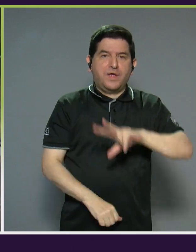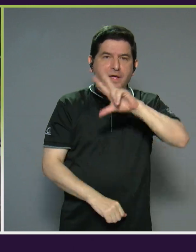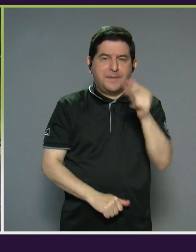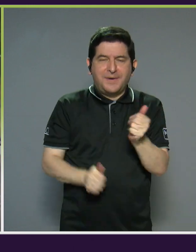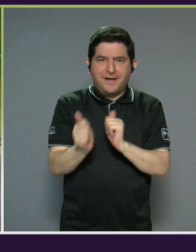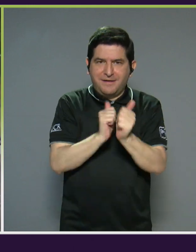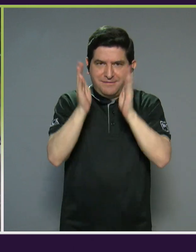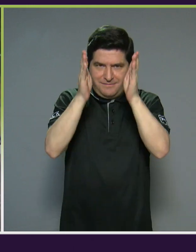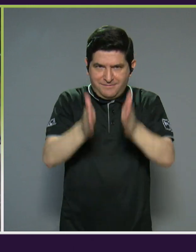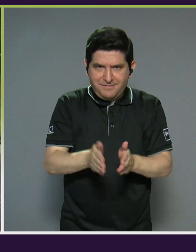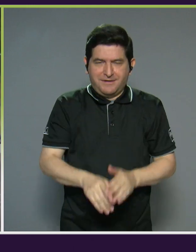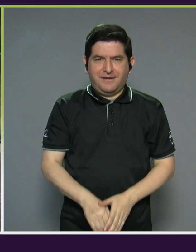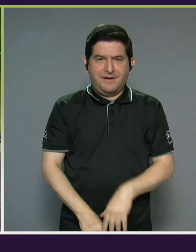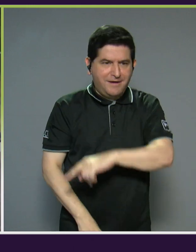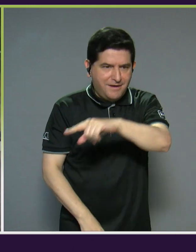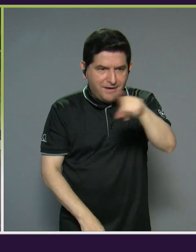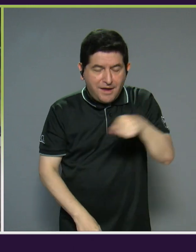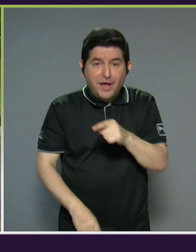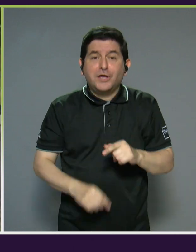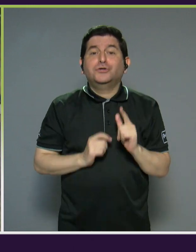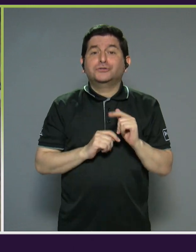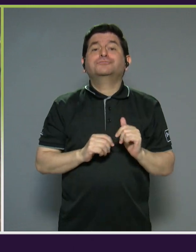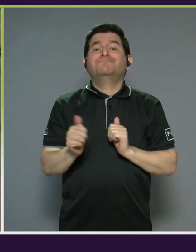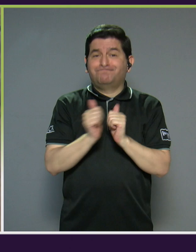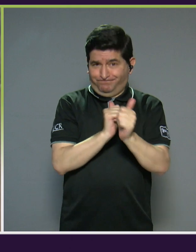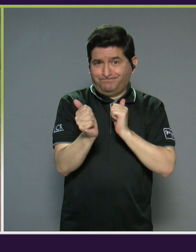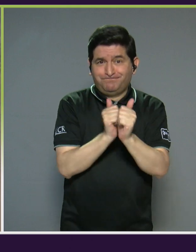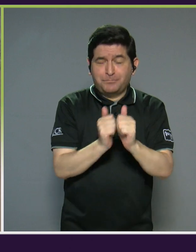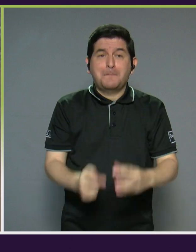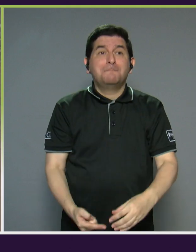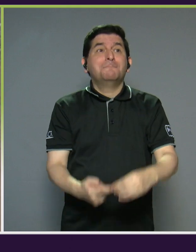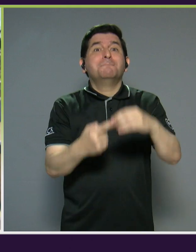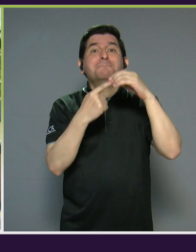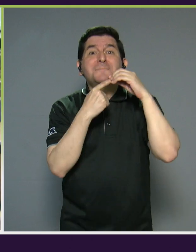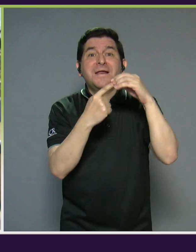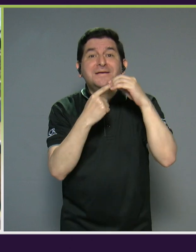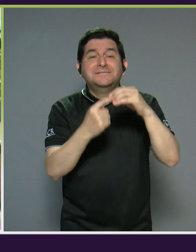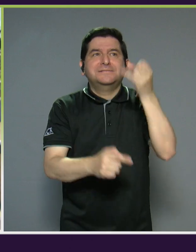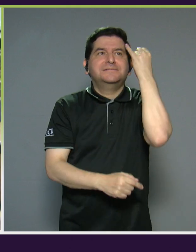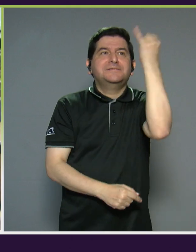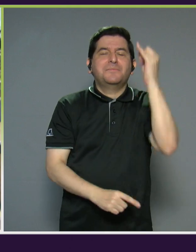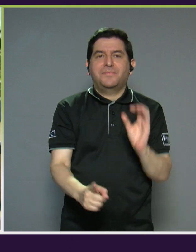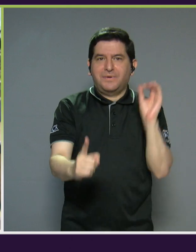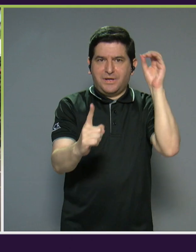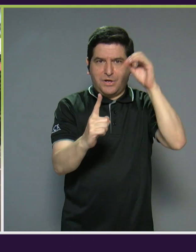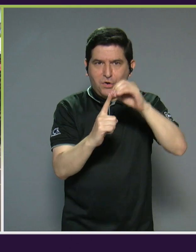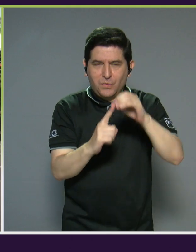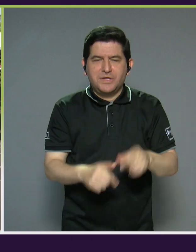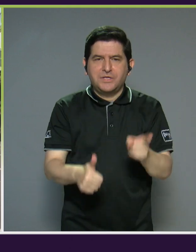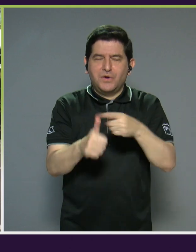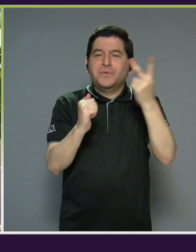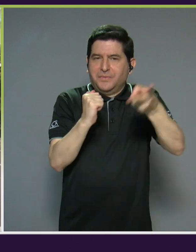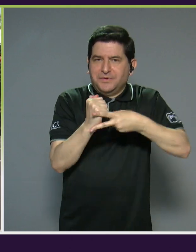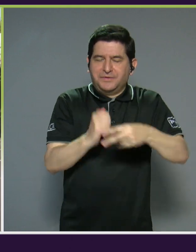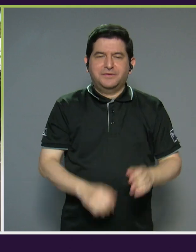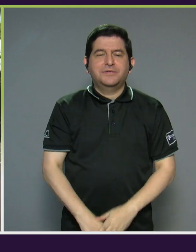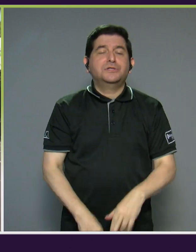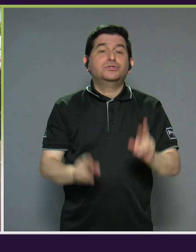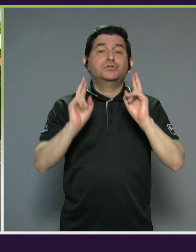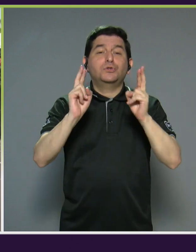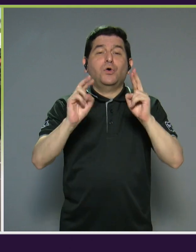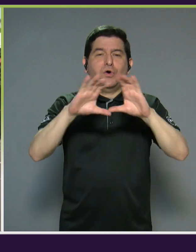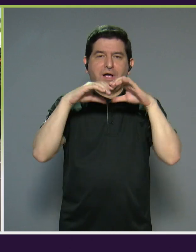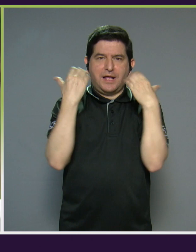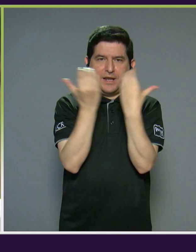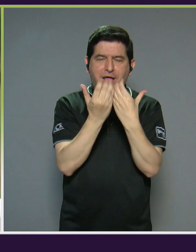pudieran poder competir, ¿verdad?, que es nuestra principal intención y objetivo en esta primera edición. Ojalá que los